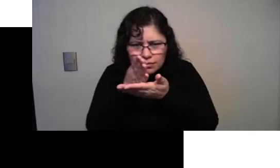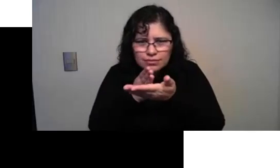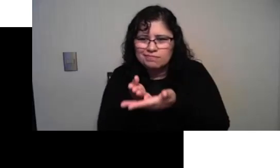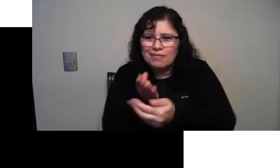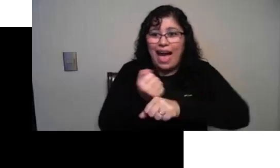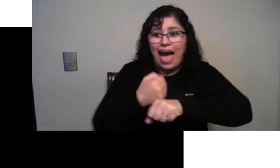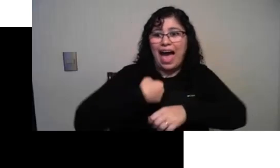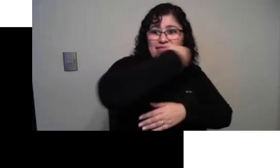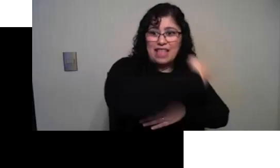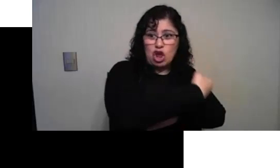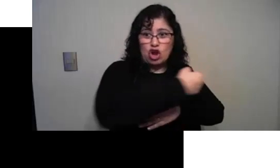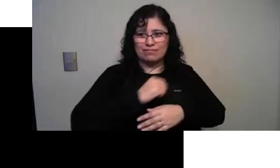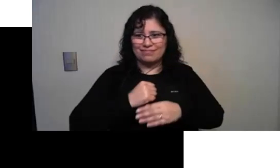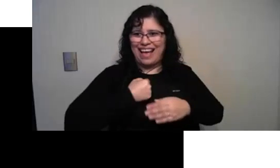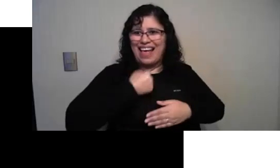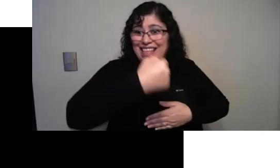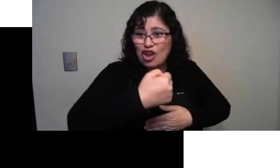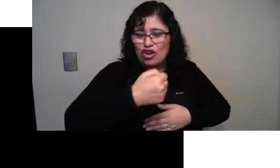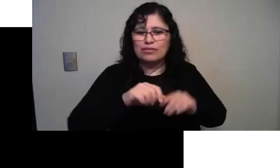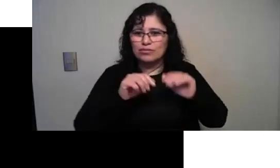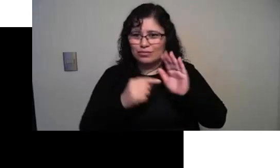anterior prácticamente hasta